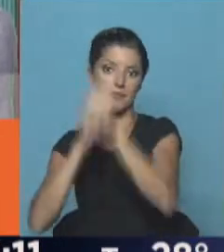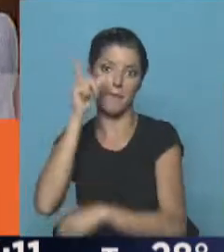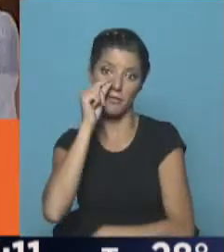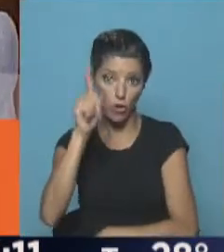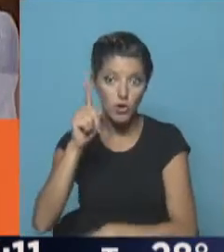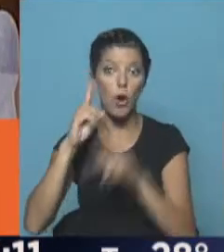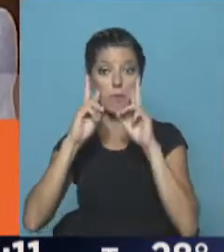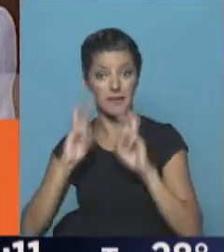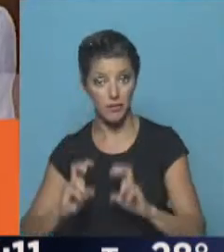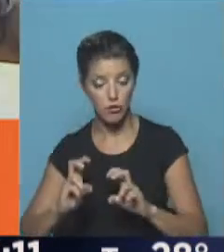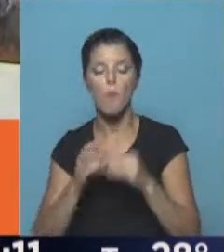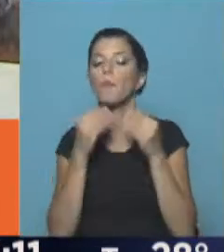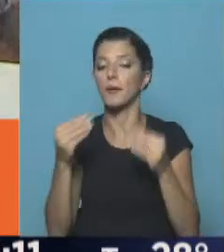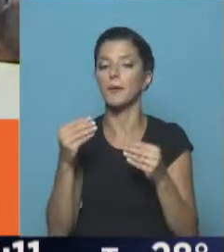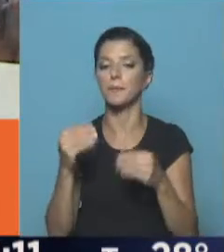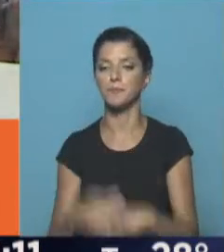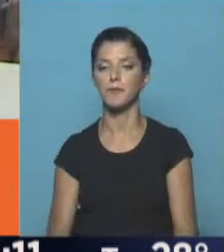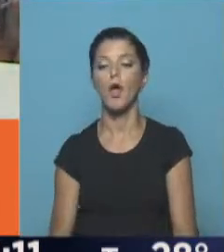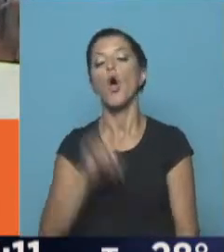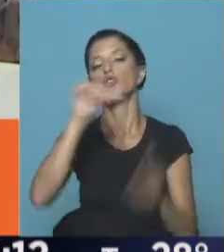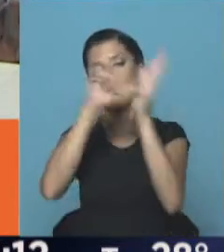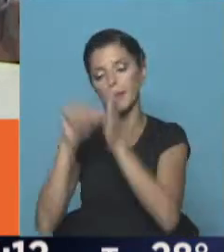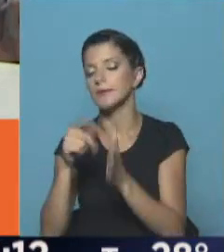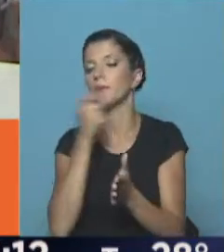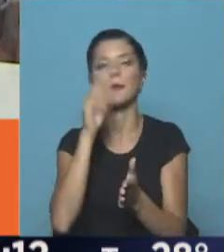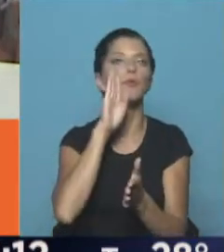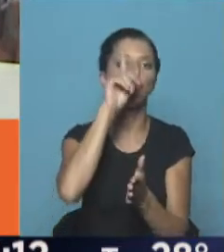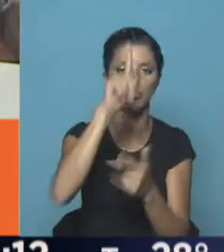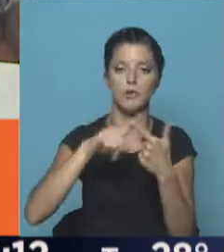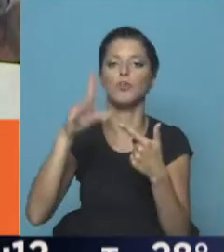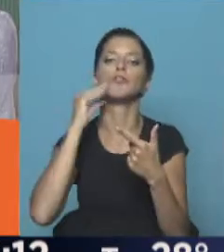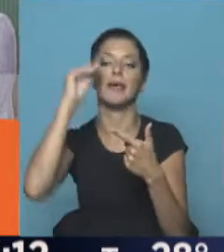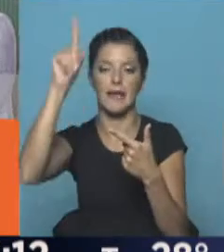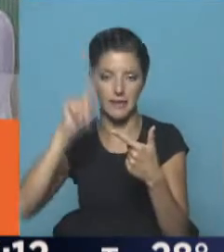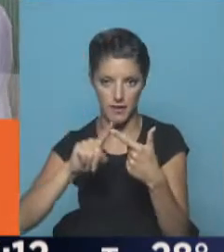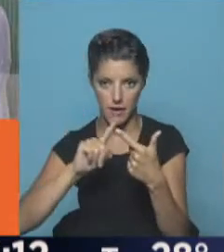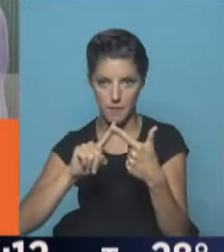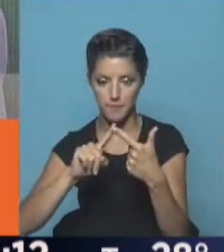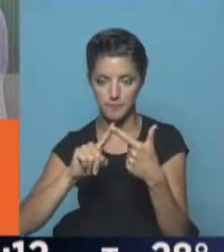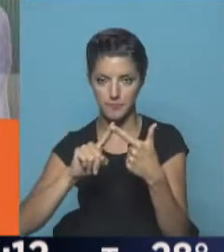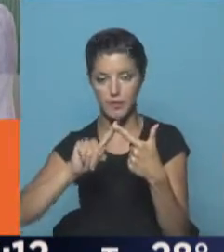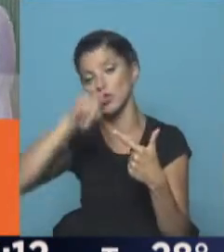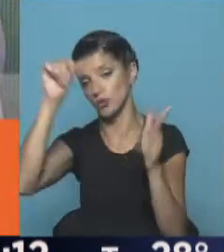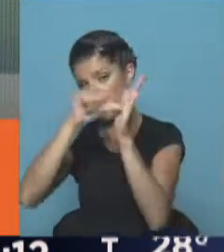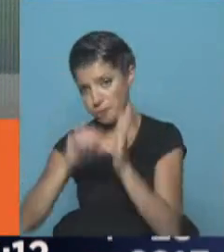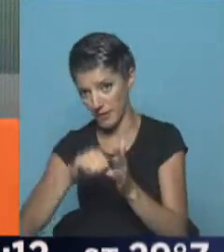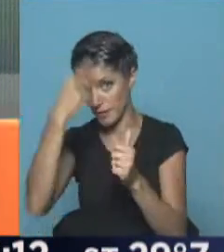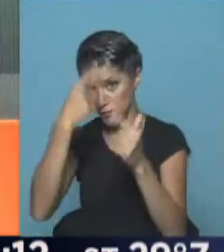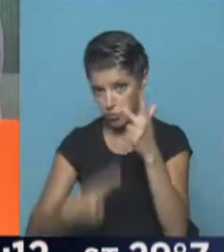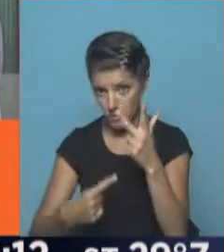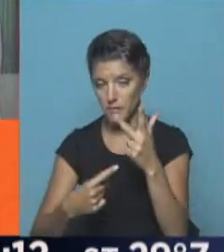en distintos países eeuu inglaterra y en otros países de la región